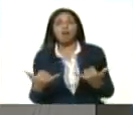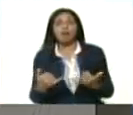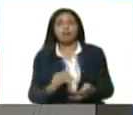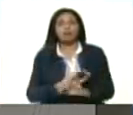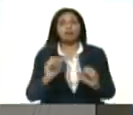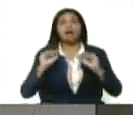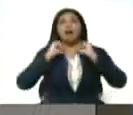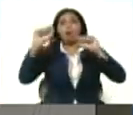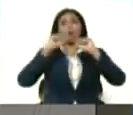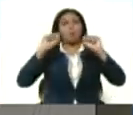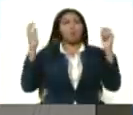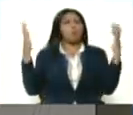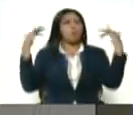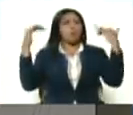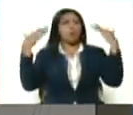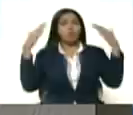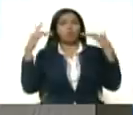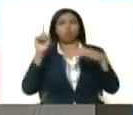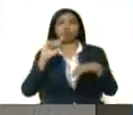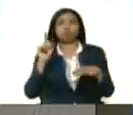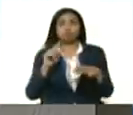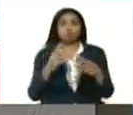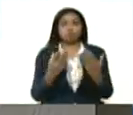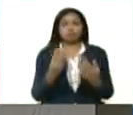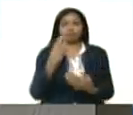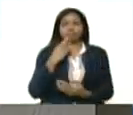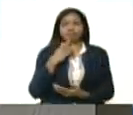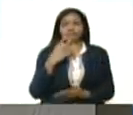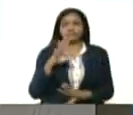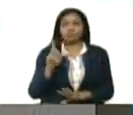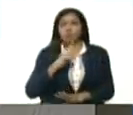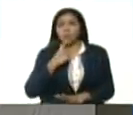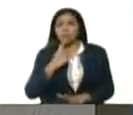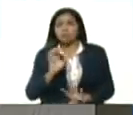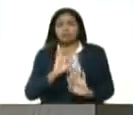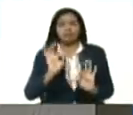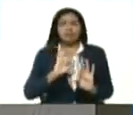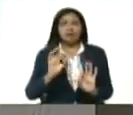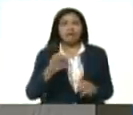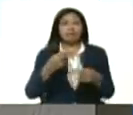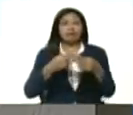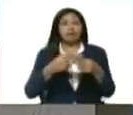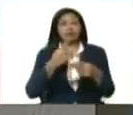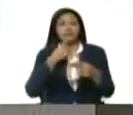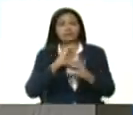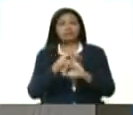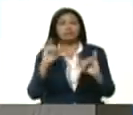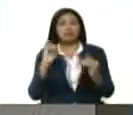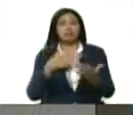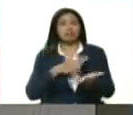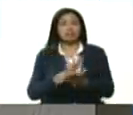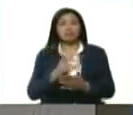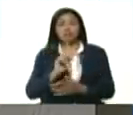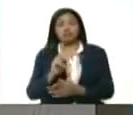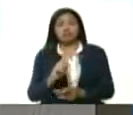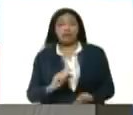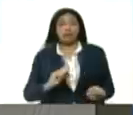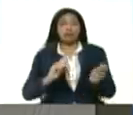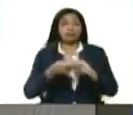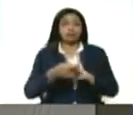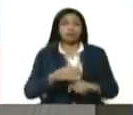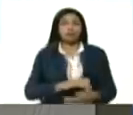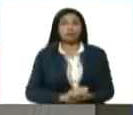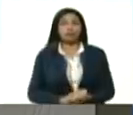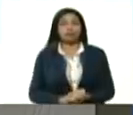la batalla. Sería un consuelo de tontos. No lo vamos a decir. Es peligroso decirlo. Al contrario,